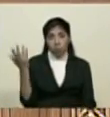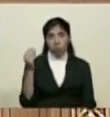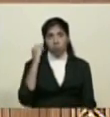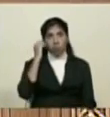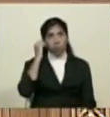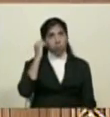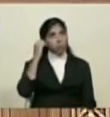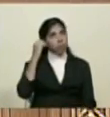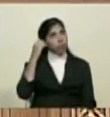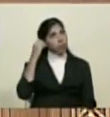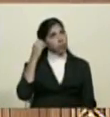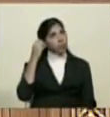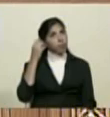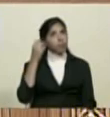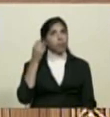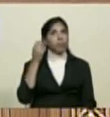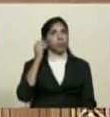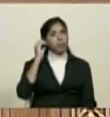Y allí,